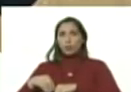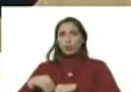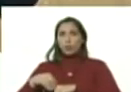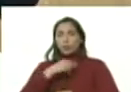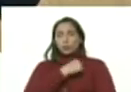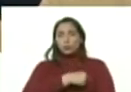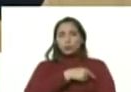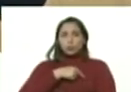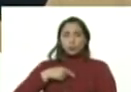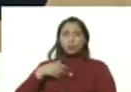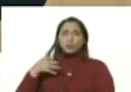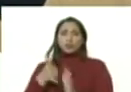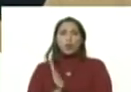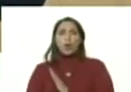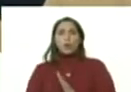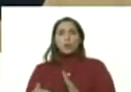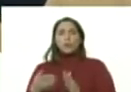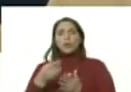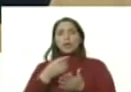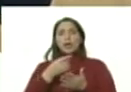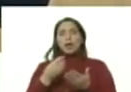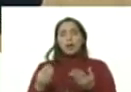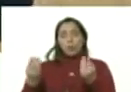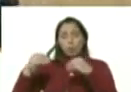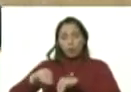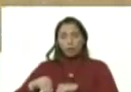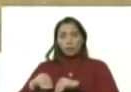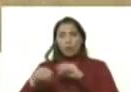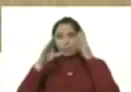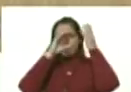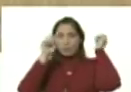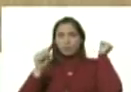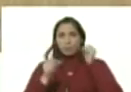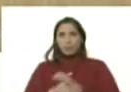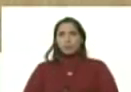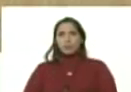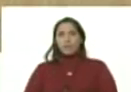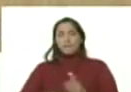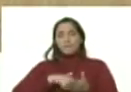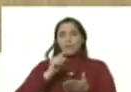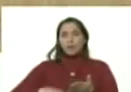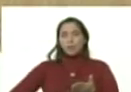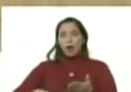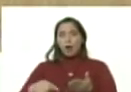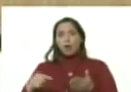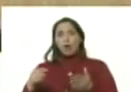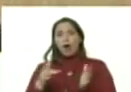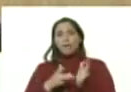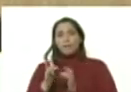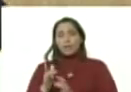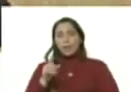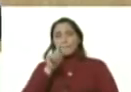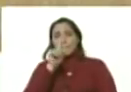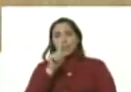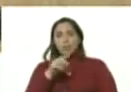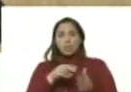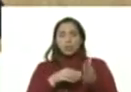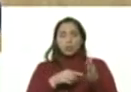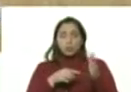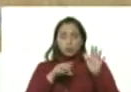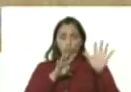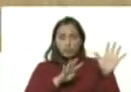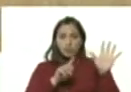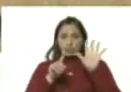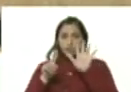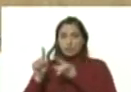sobre Relaciones Diplomáticas, firmada en abril de 1961 en Austria. Y desde el momento en